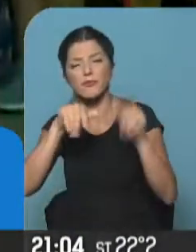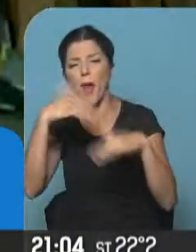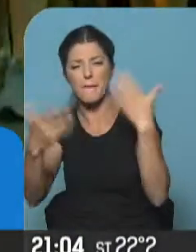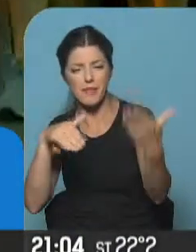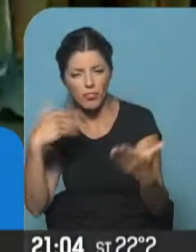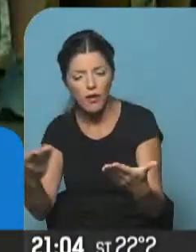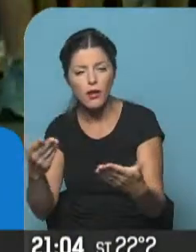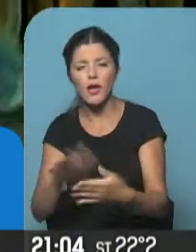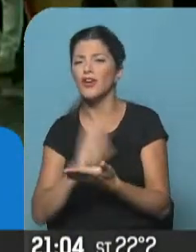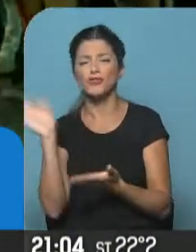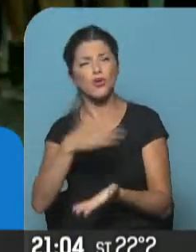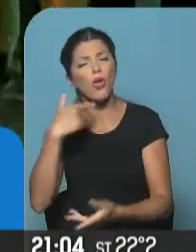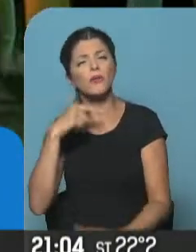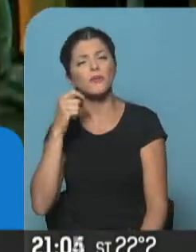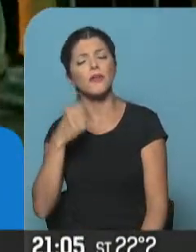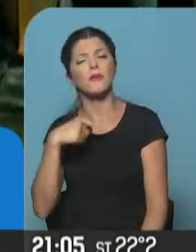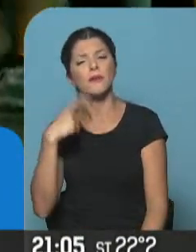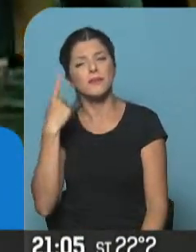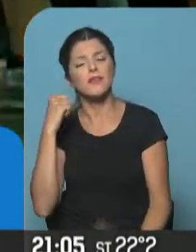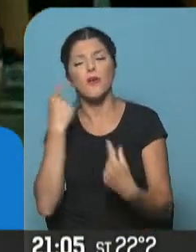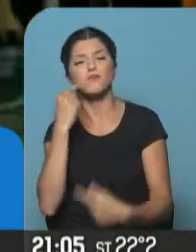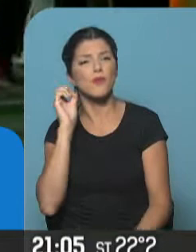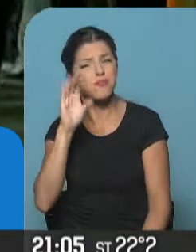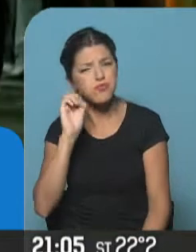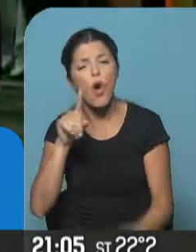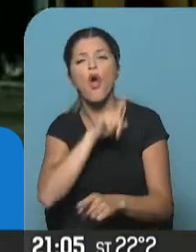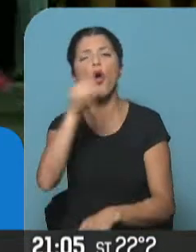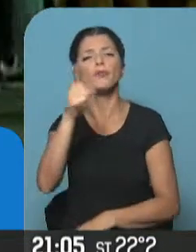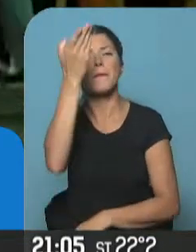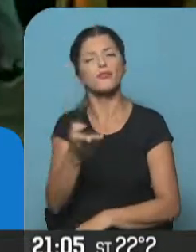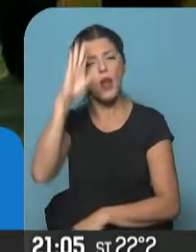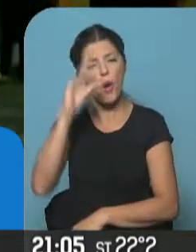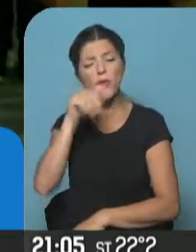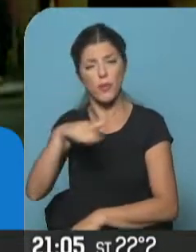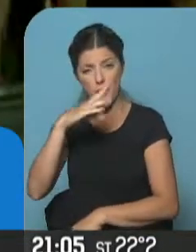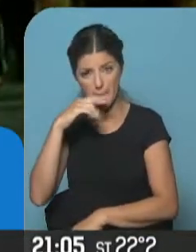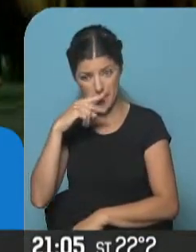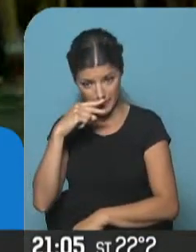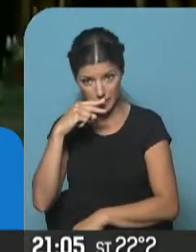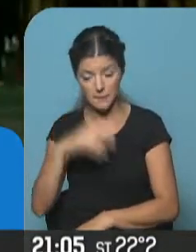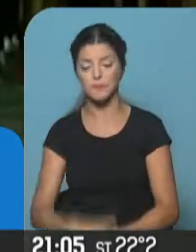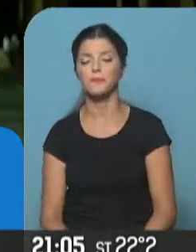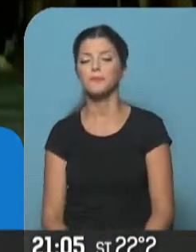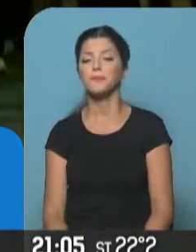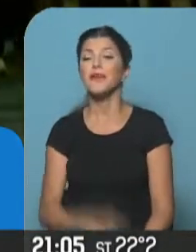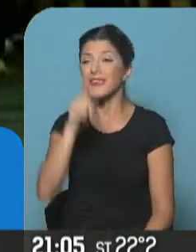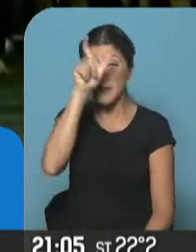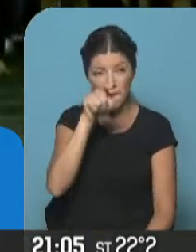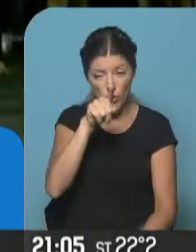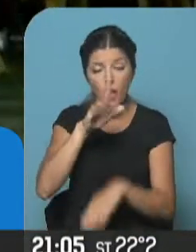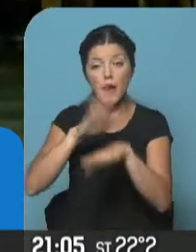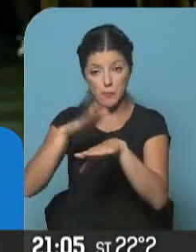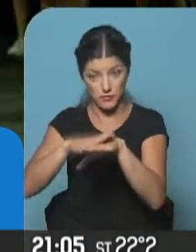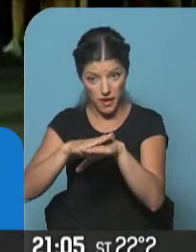quejaban, sobre todo, contra el juez de La Plata, José Nicolás Villafañe, quien liberó antes